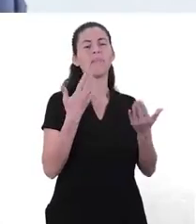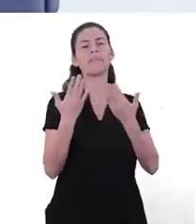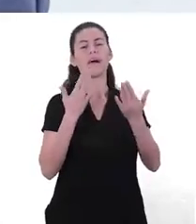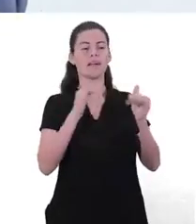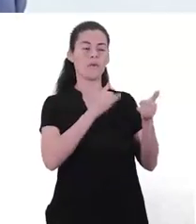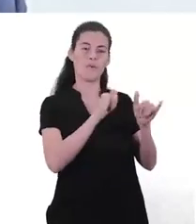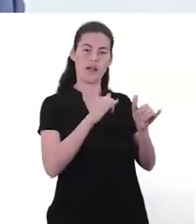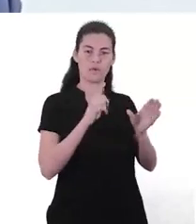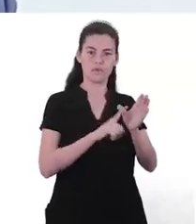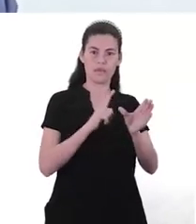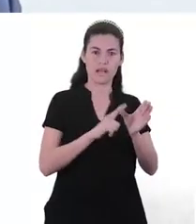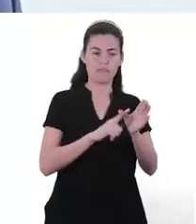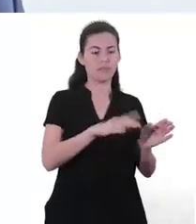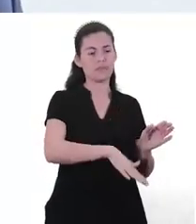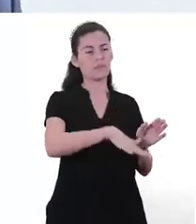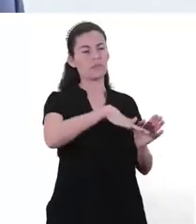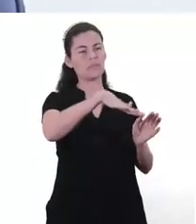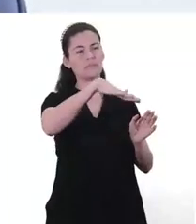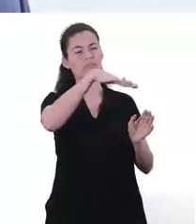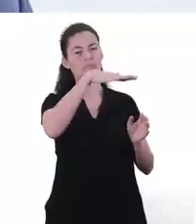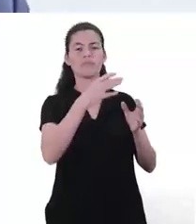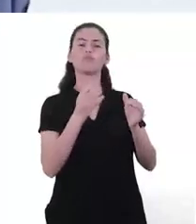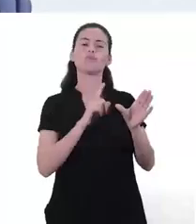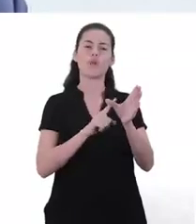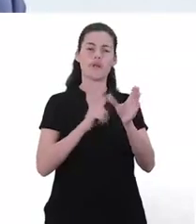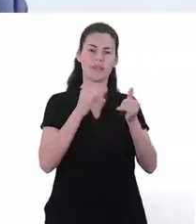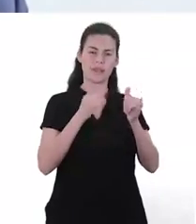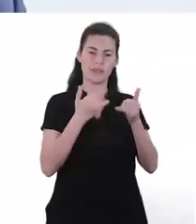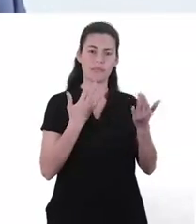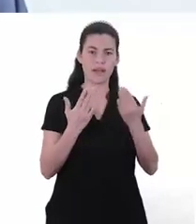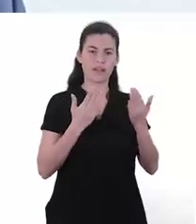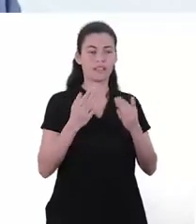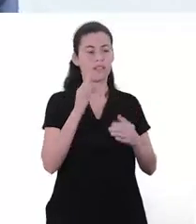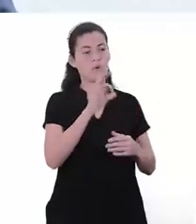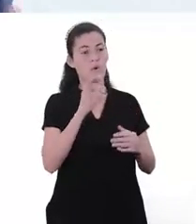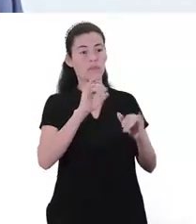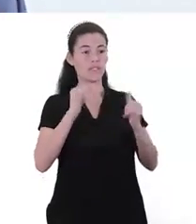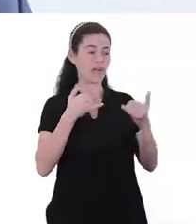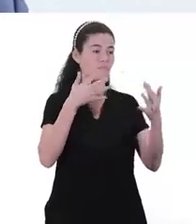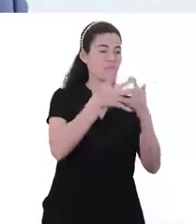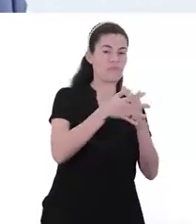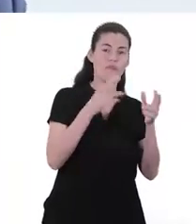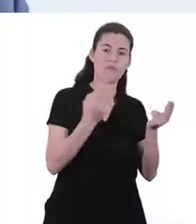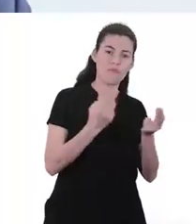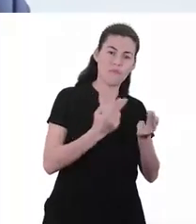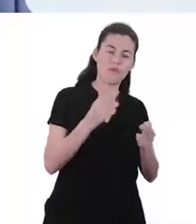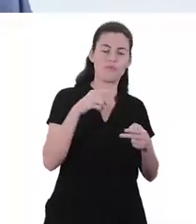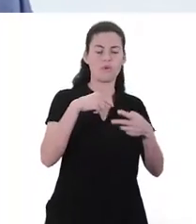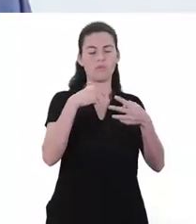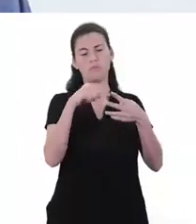cuando el chico ya está en avanzada edad o cuando va creciendo, o cuando ya tiene a lo mejor otras afinidades, ¿verdad? Más con el deporte o con otra